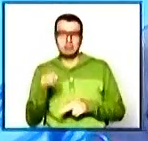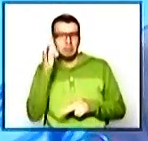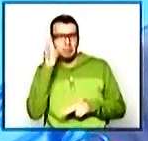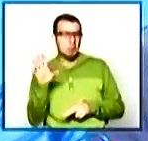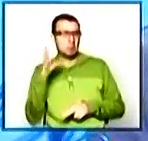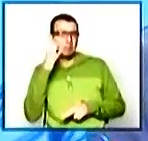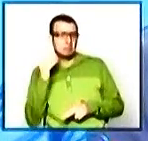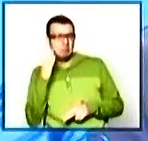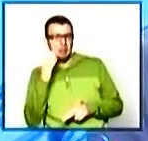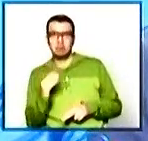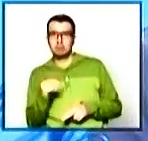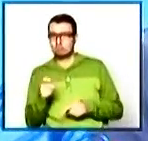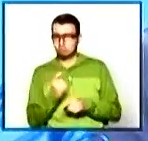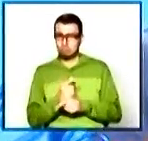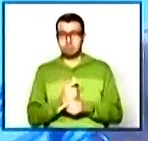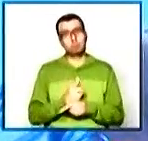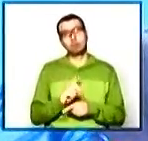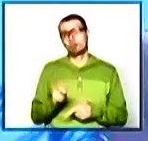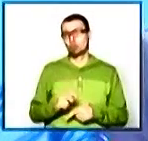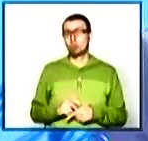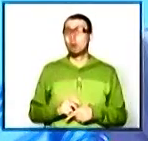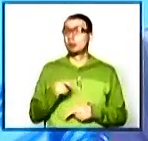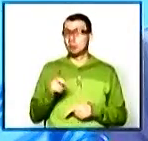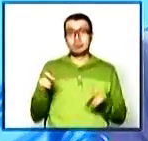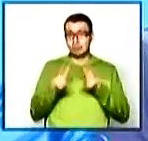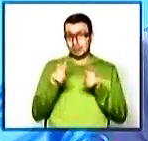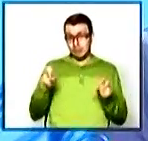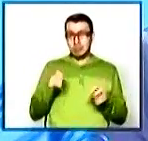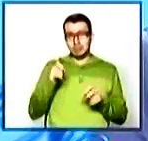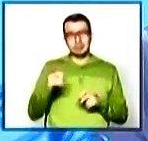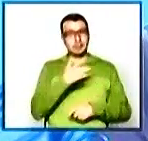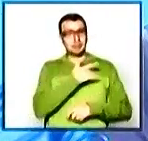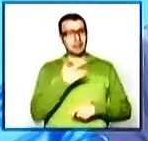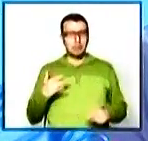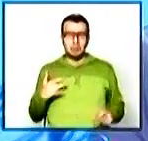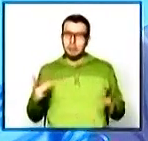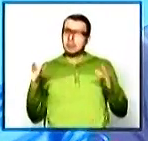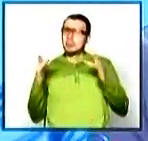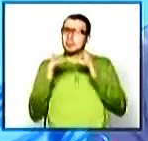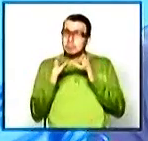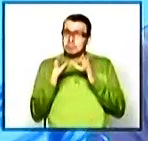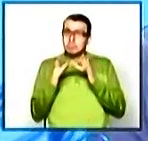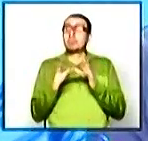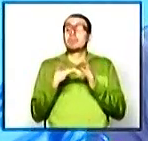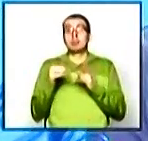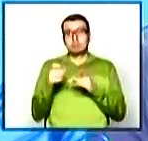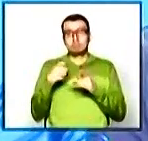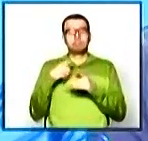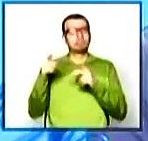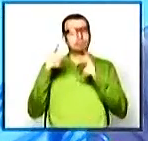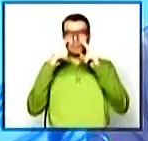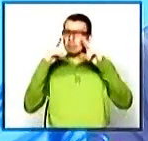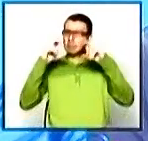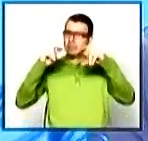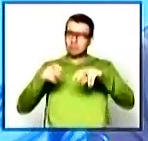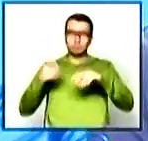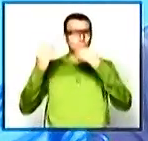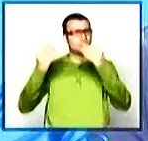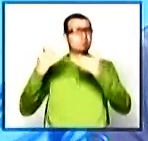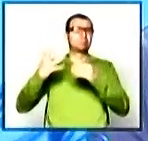experimentando. No. Detrás de este tema de la terapia reconectiva hay una gran investigación y